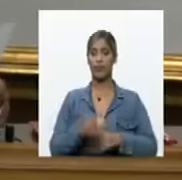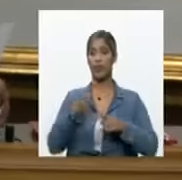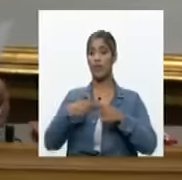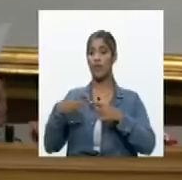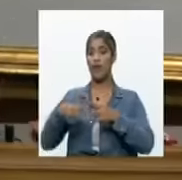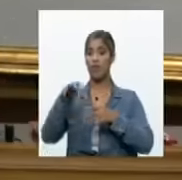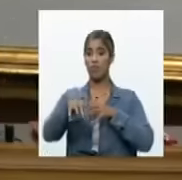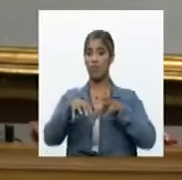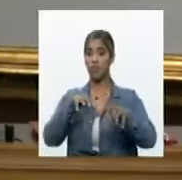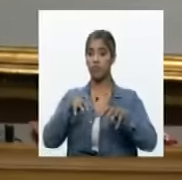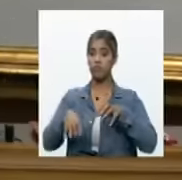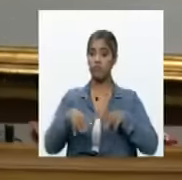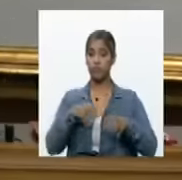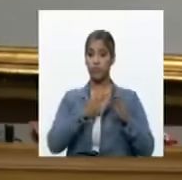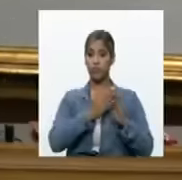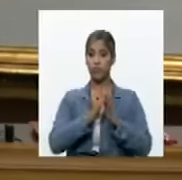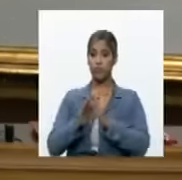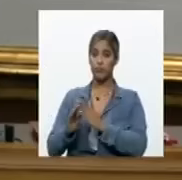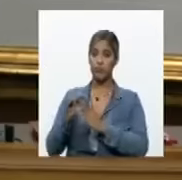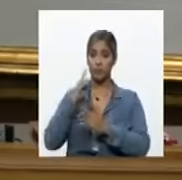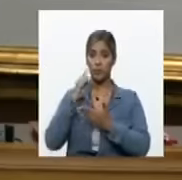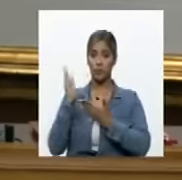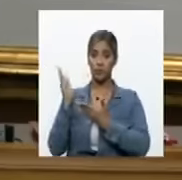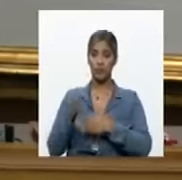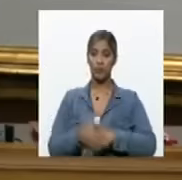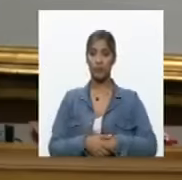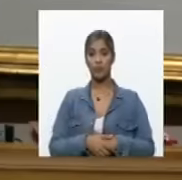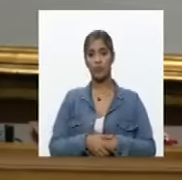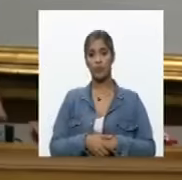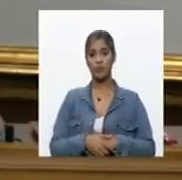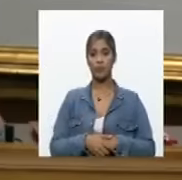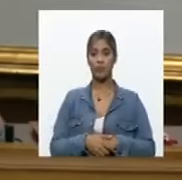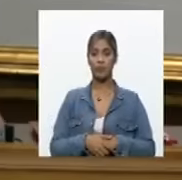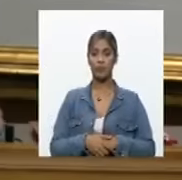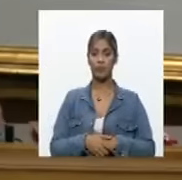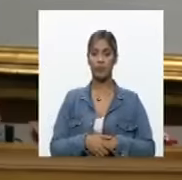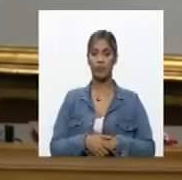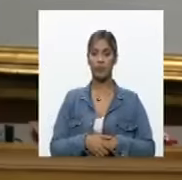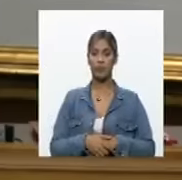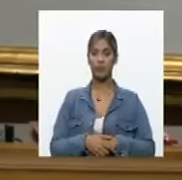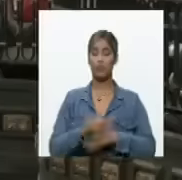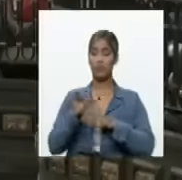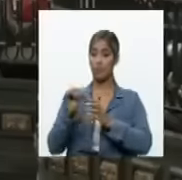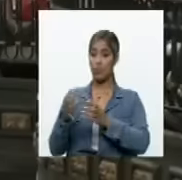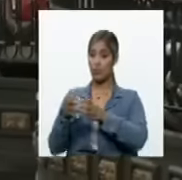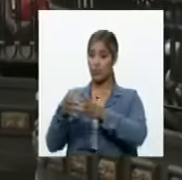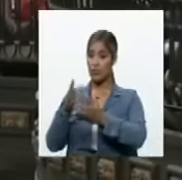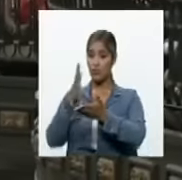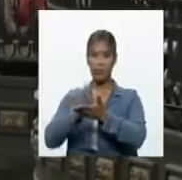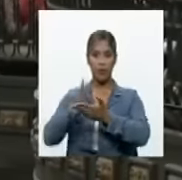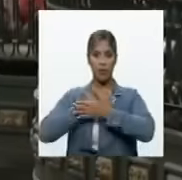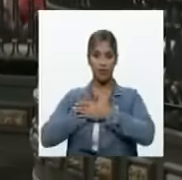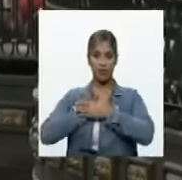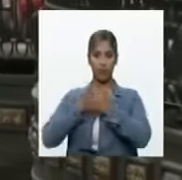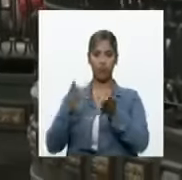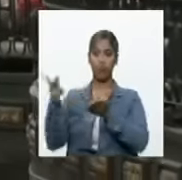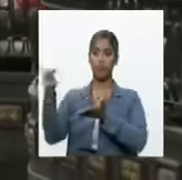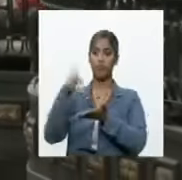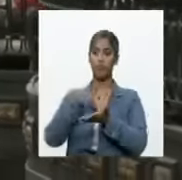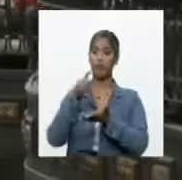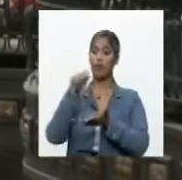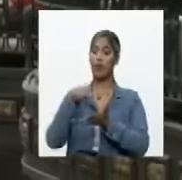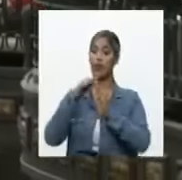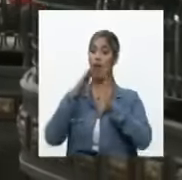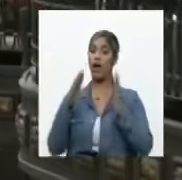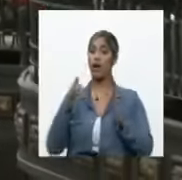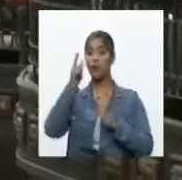Comuna del Consejo Comunal San Antonio a Santa Bárbara, bienvenidos. Son ustedes siempre bienvenidos a esta que es la Casa